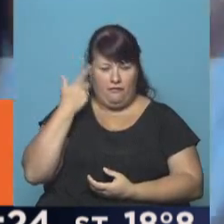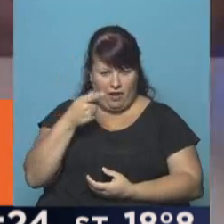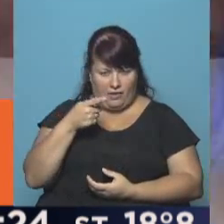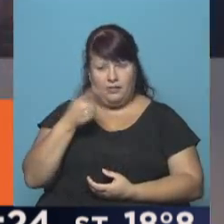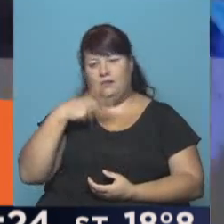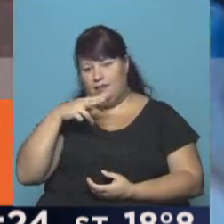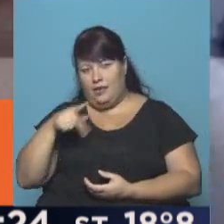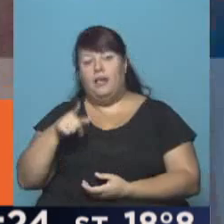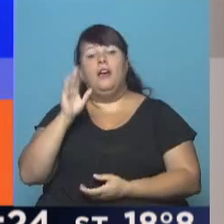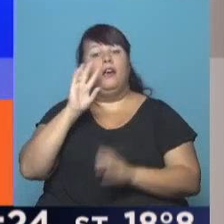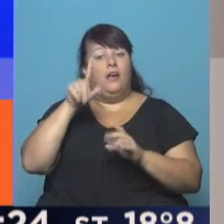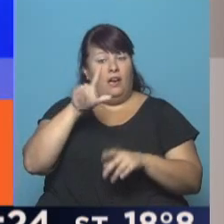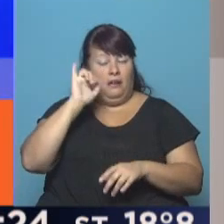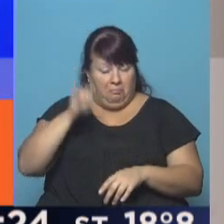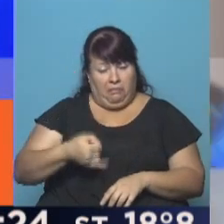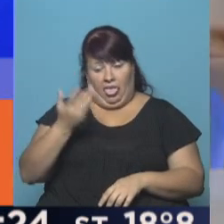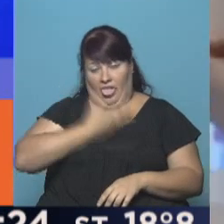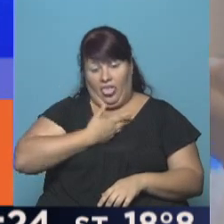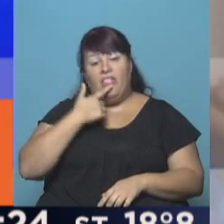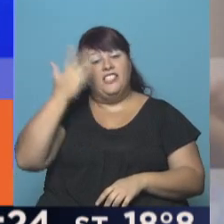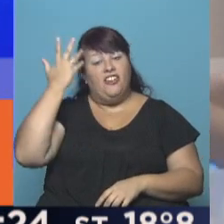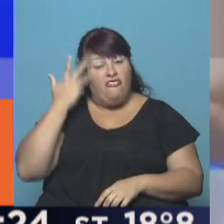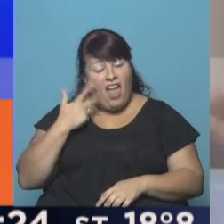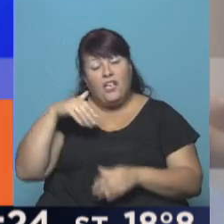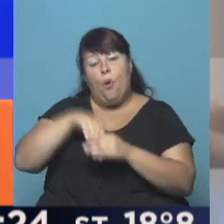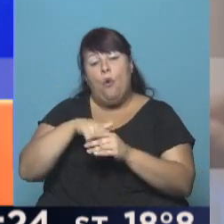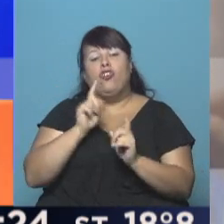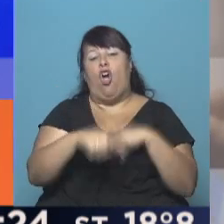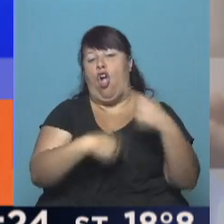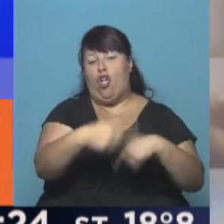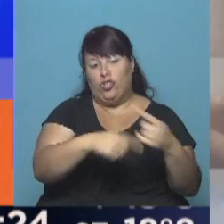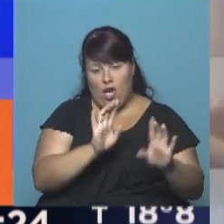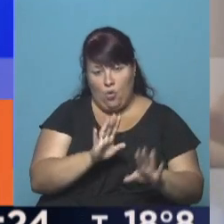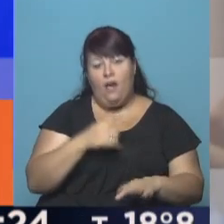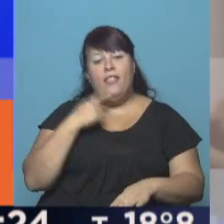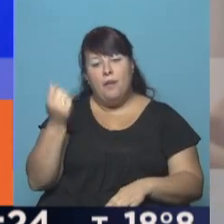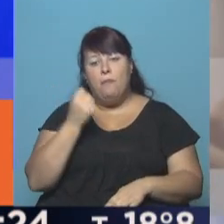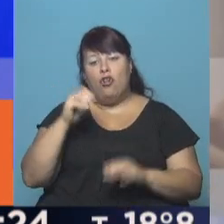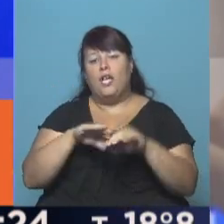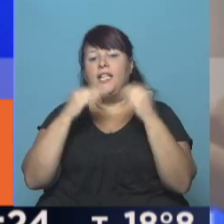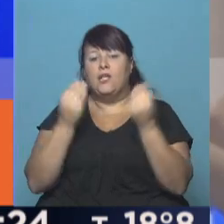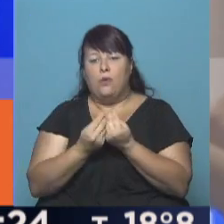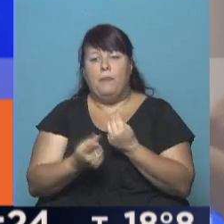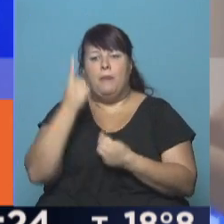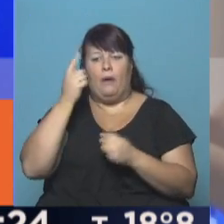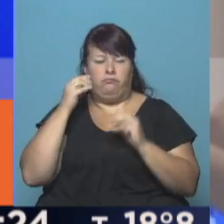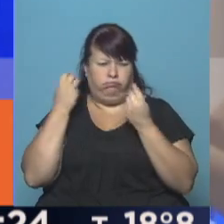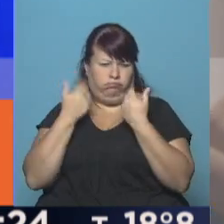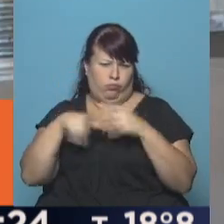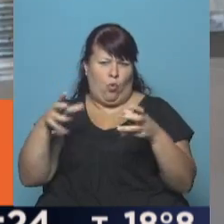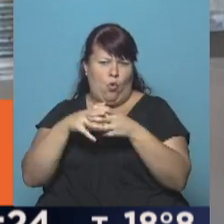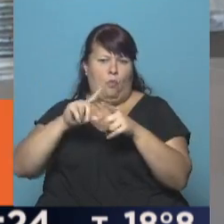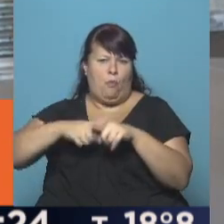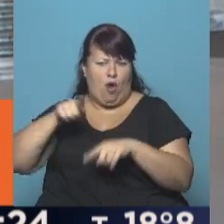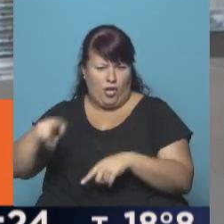Tras admitir la derrota, Le Pen dijo que los franceses eligieron la continuidad y destacó el resultado histórico y masivo de su